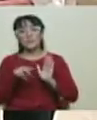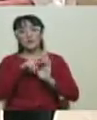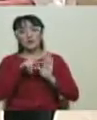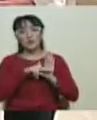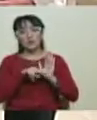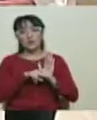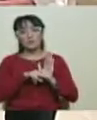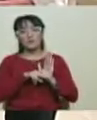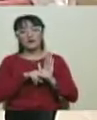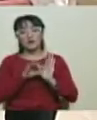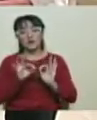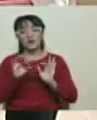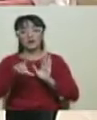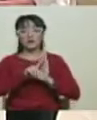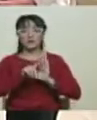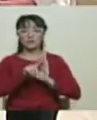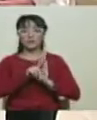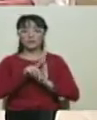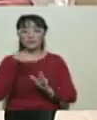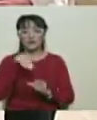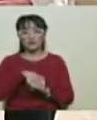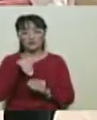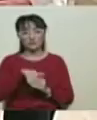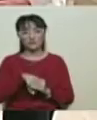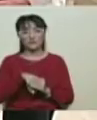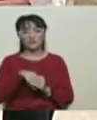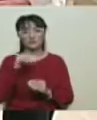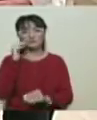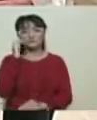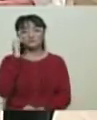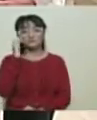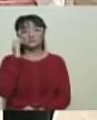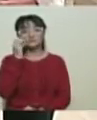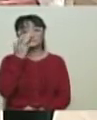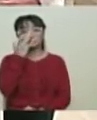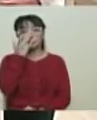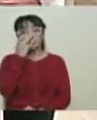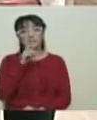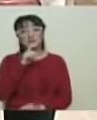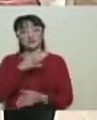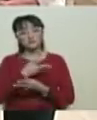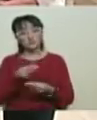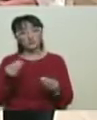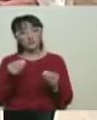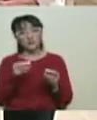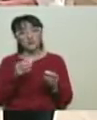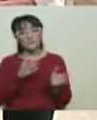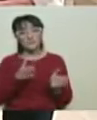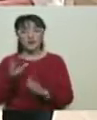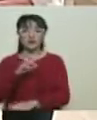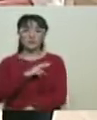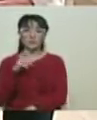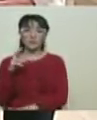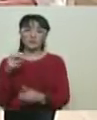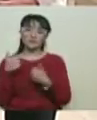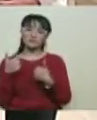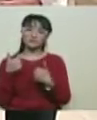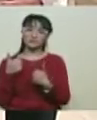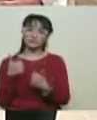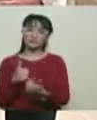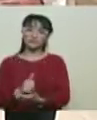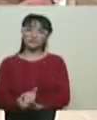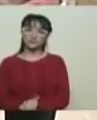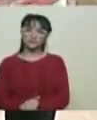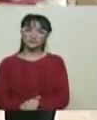de las garantías electorales. Lo ha resuelto el Consejo Nacional Electoral con el Plan República, me parece muy bien. Y